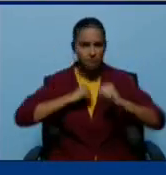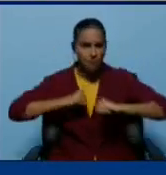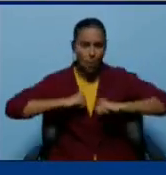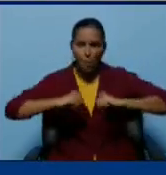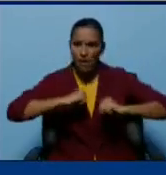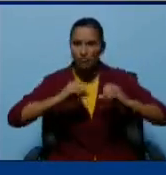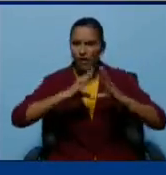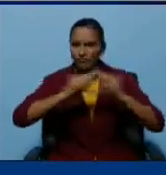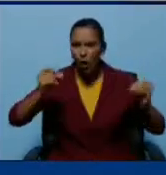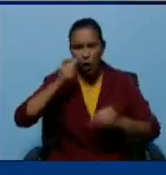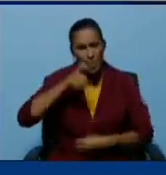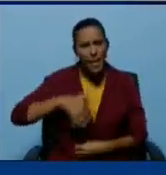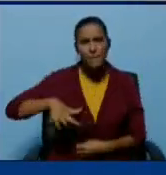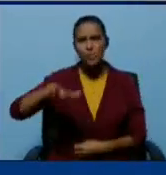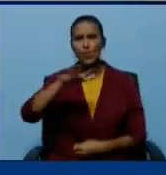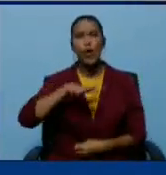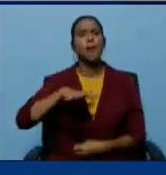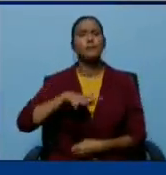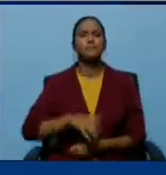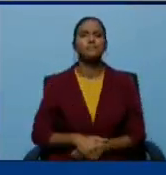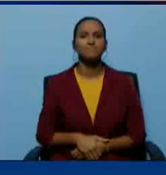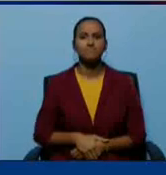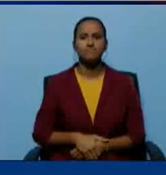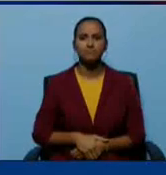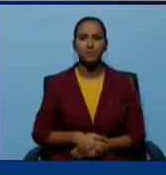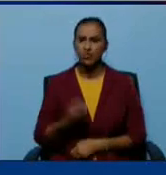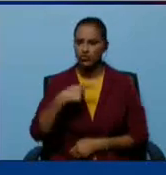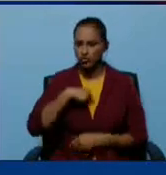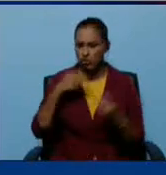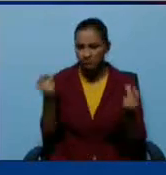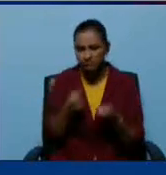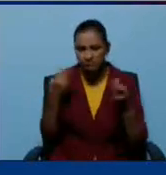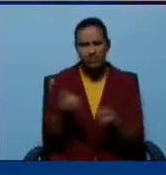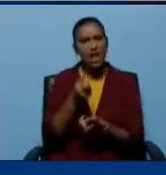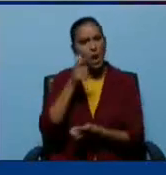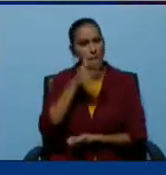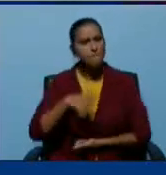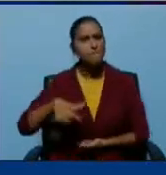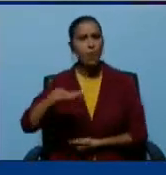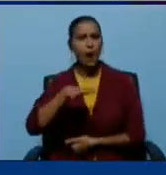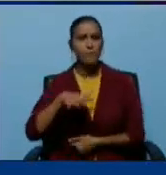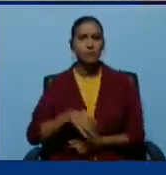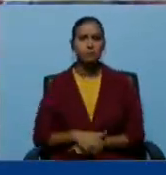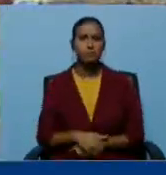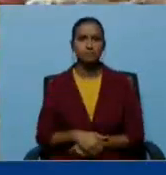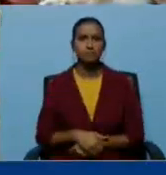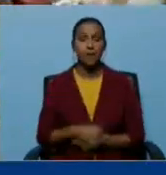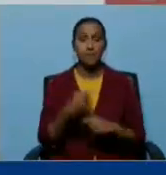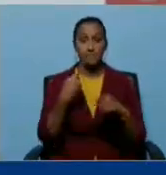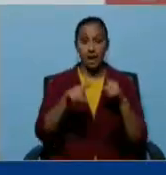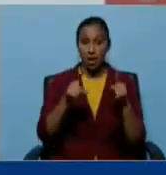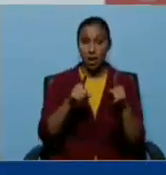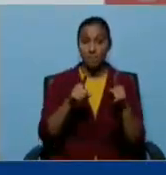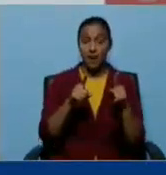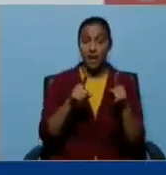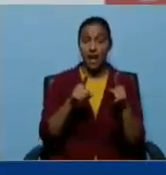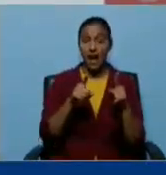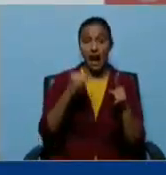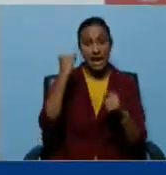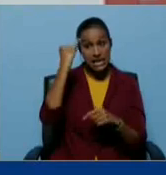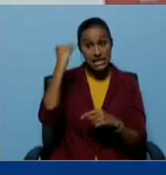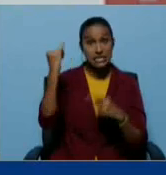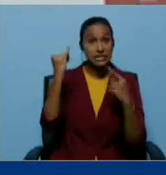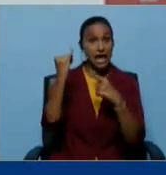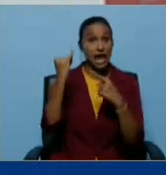profundidad de nuestro pueblo. Pero para completar una idea, no solo el chavismo